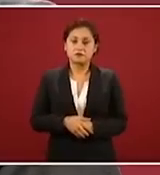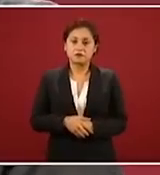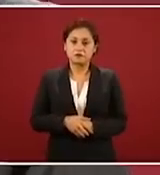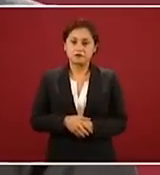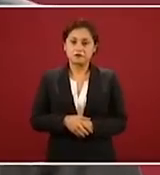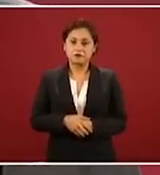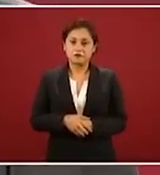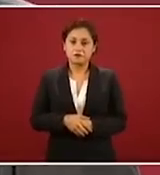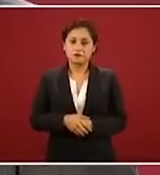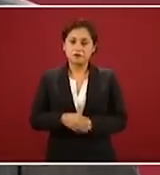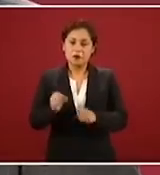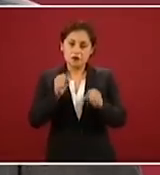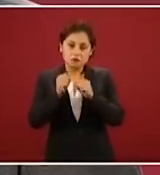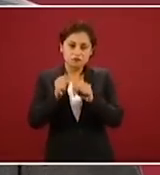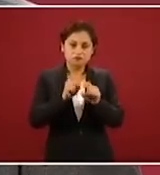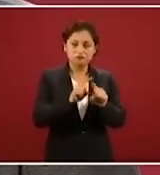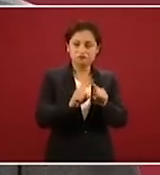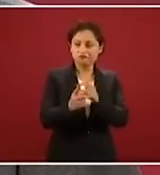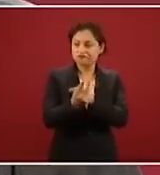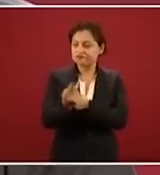la fuerza y